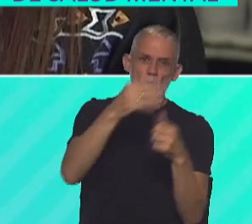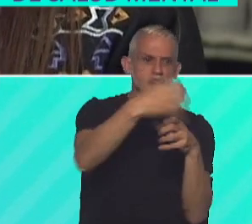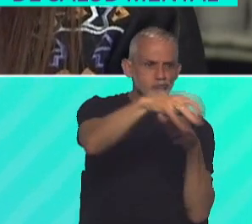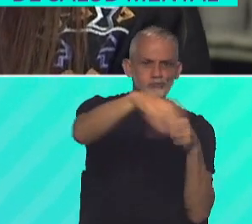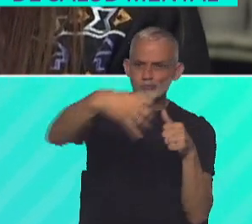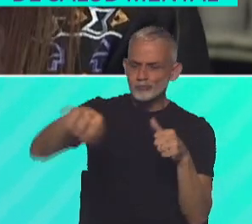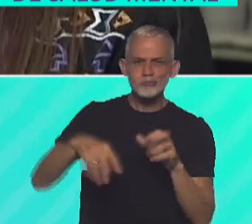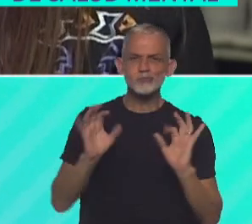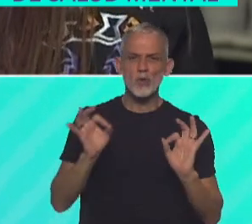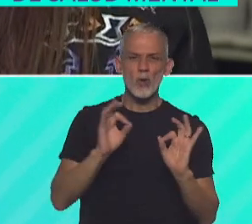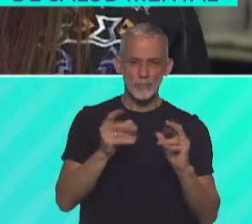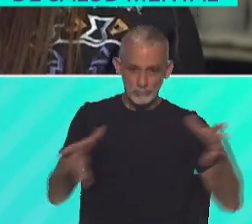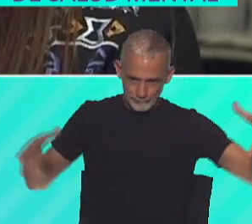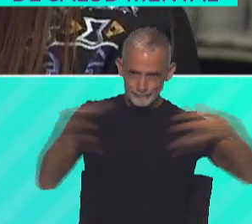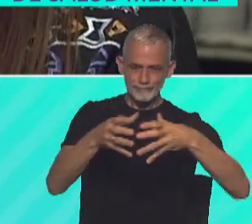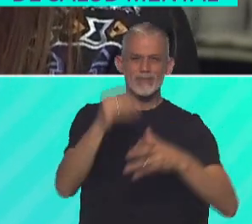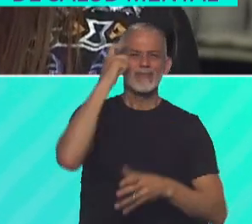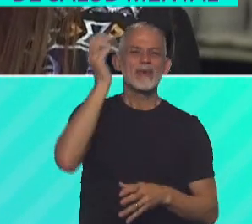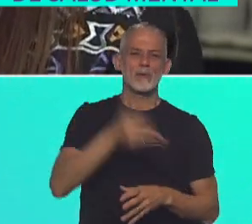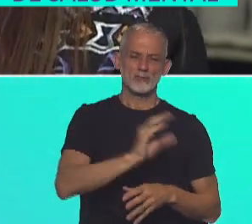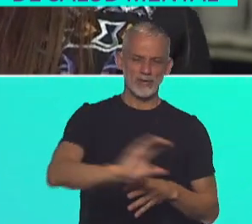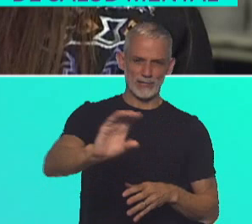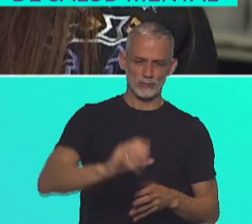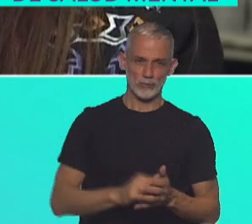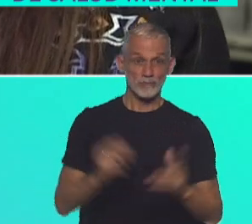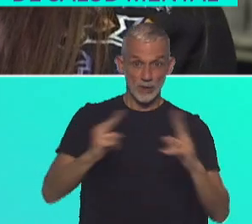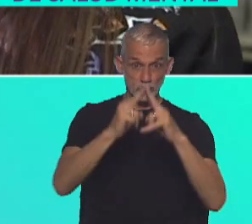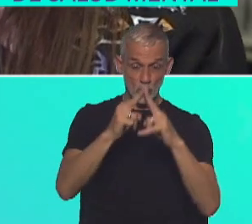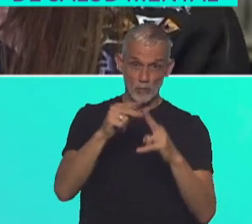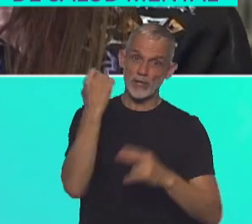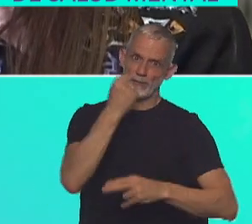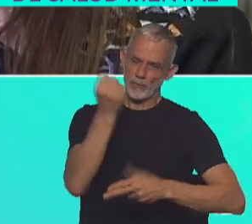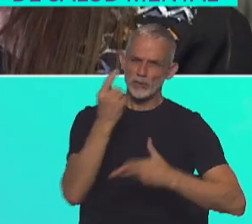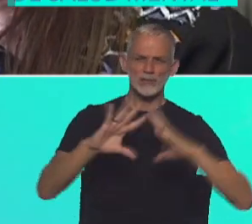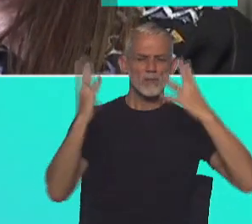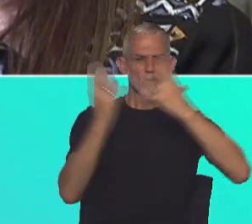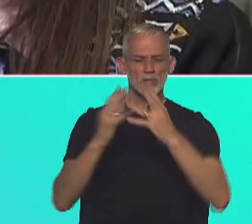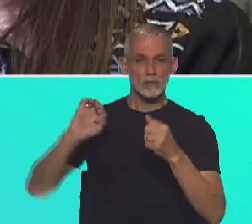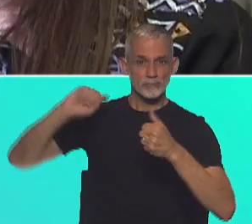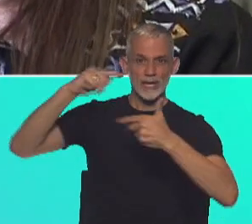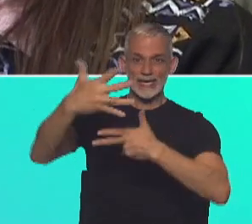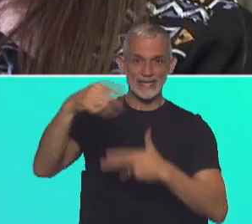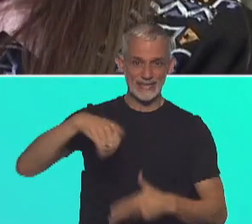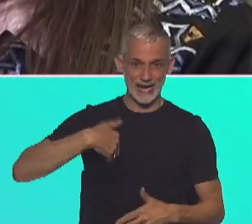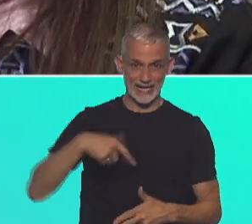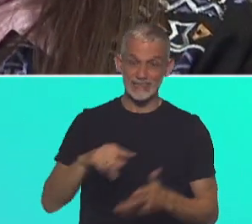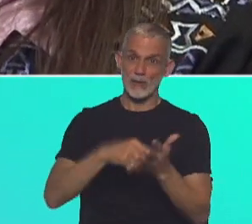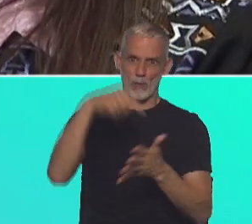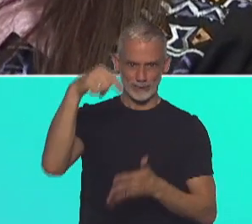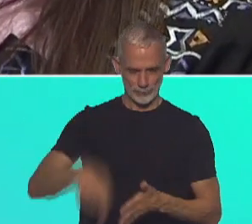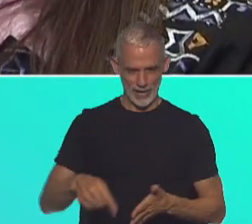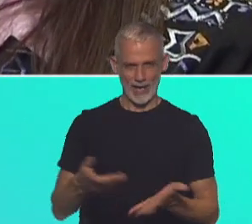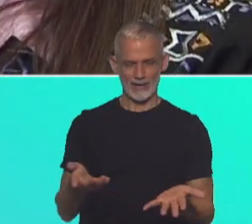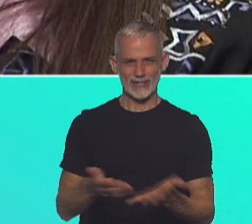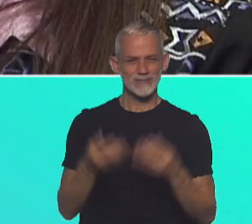presupuesto del 10%. Estamos hablando de una cumbre muy importante, realmente global, es la quinta cumbre aquí en la ciudad de Buenos Aires.